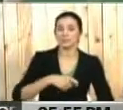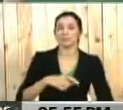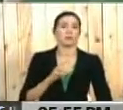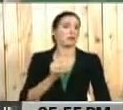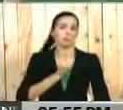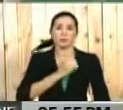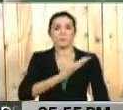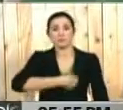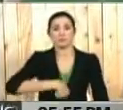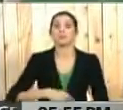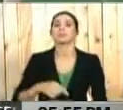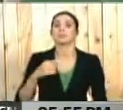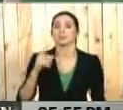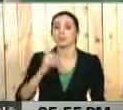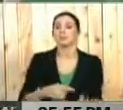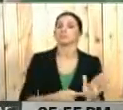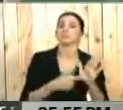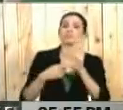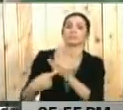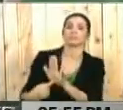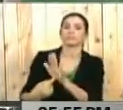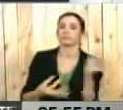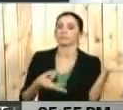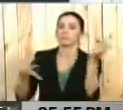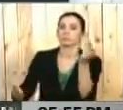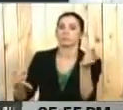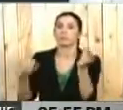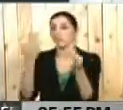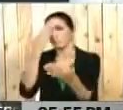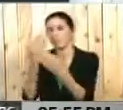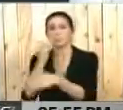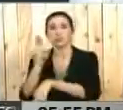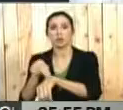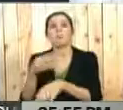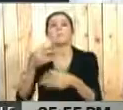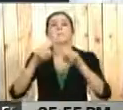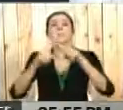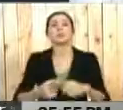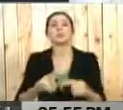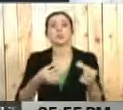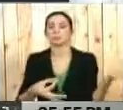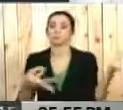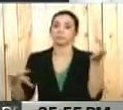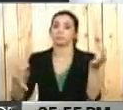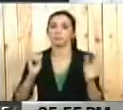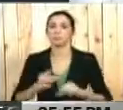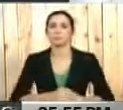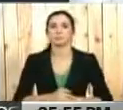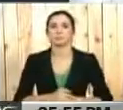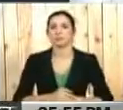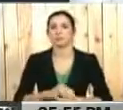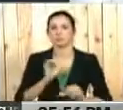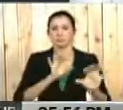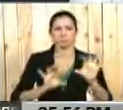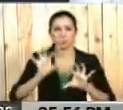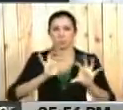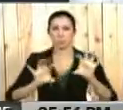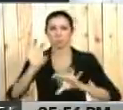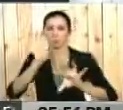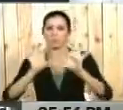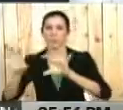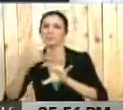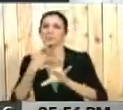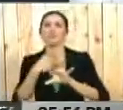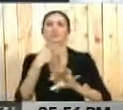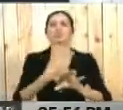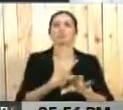ante la Asamblea Nacional la ley de presupuesto. Bueno, y está como un collage, ¿no? Hablan de